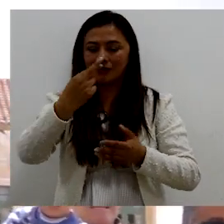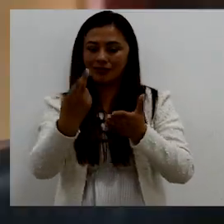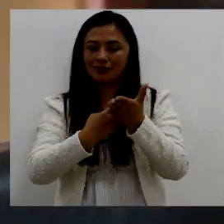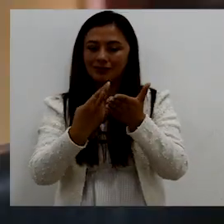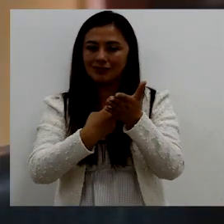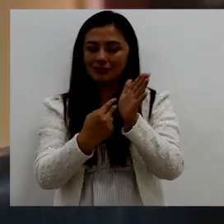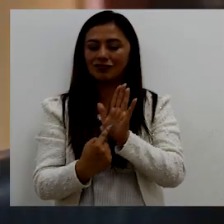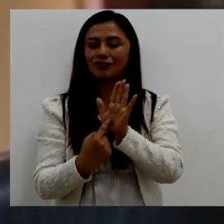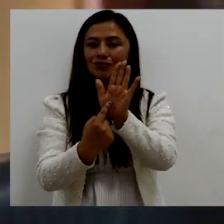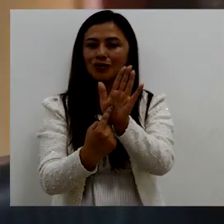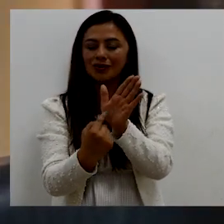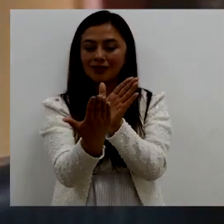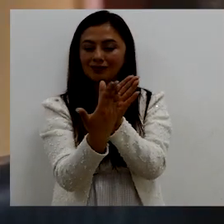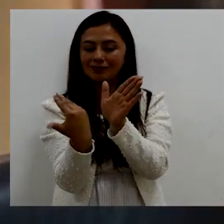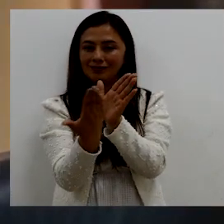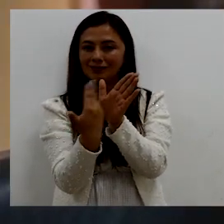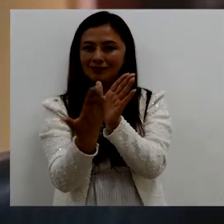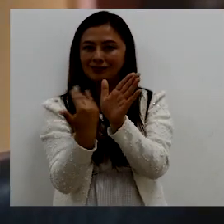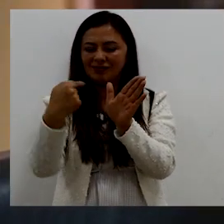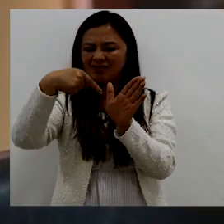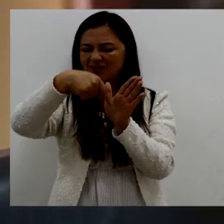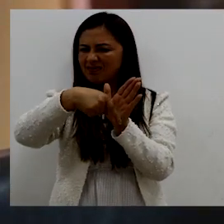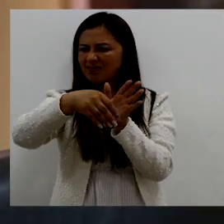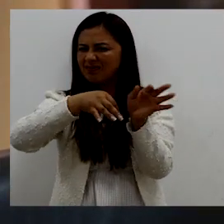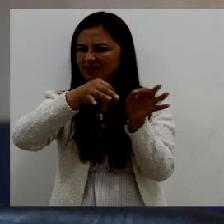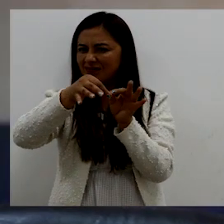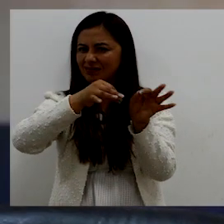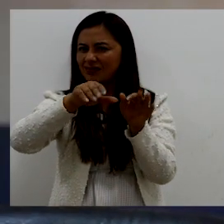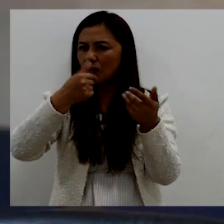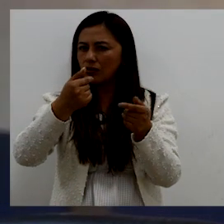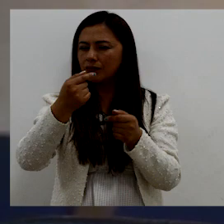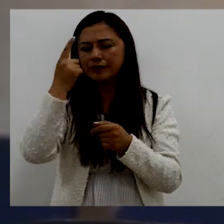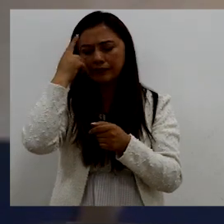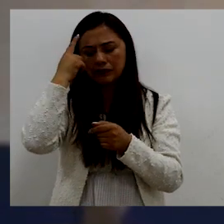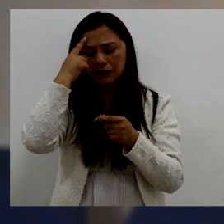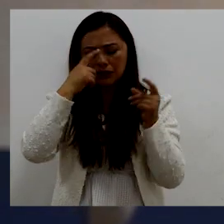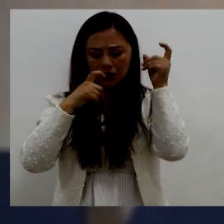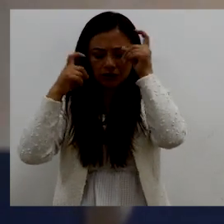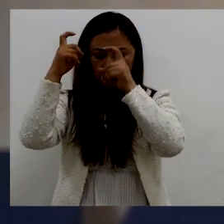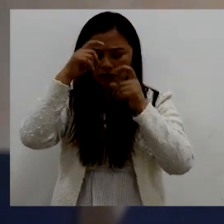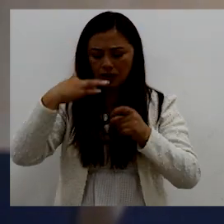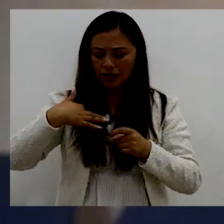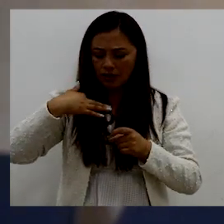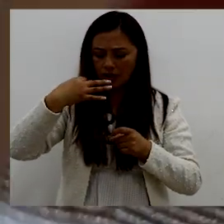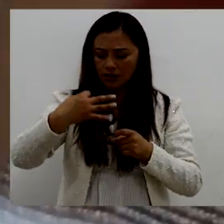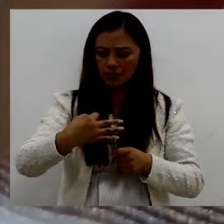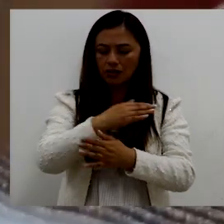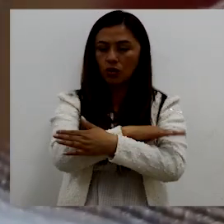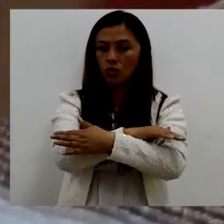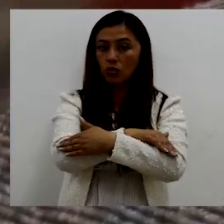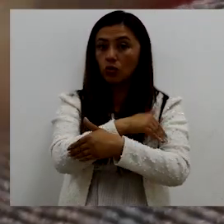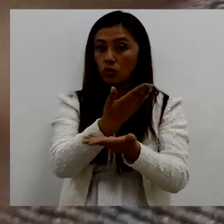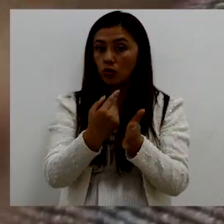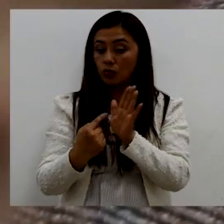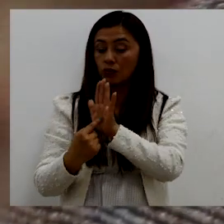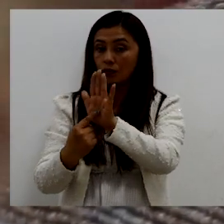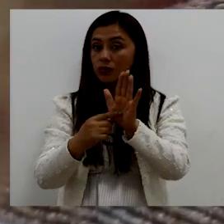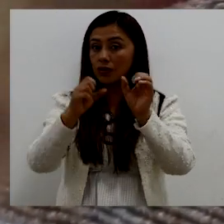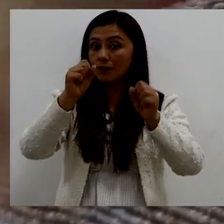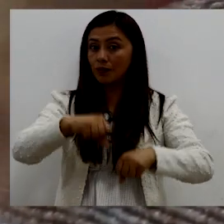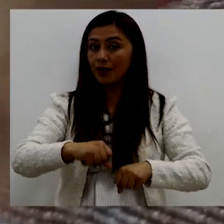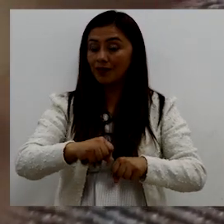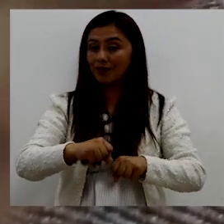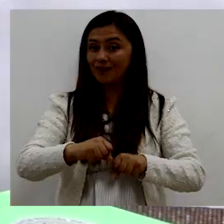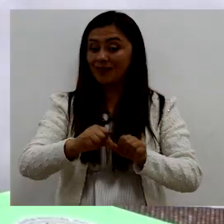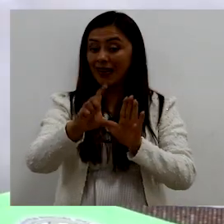Antonio Ricaurte Rigueiros, un ejemplar que agrupa de manera dinámica y actual reflexiones sobre temas éticos y valores. Asimismo, se presentó el